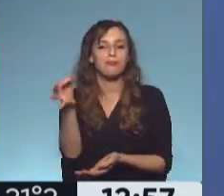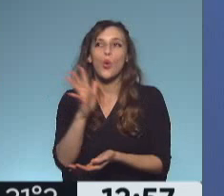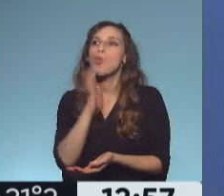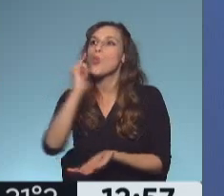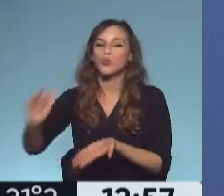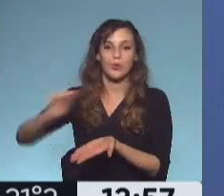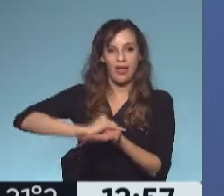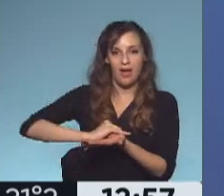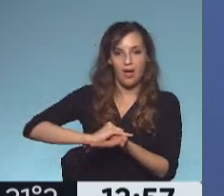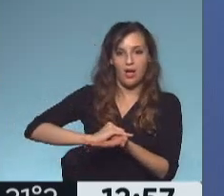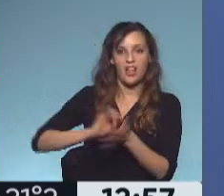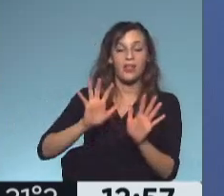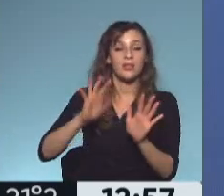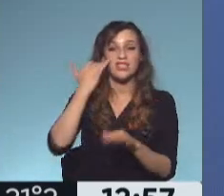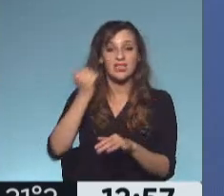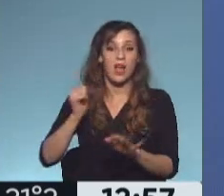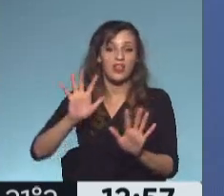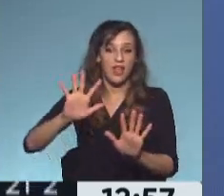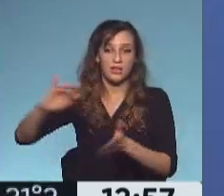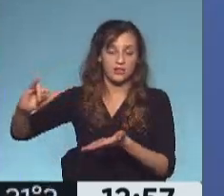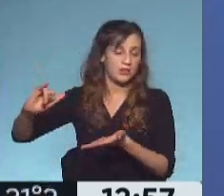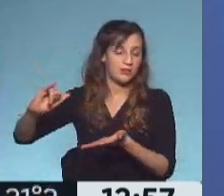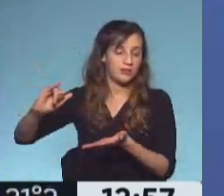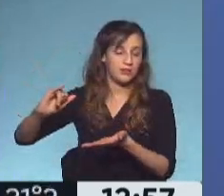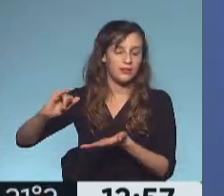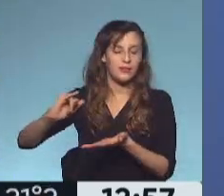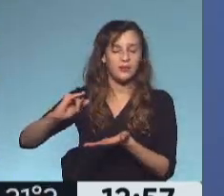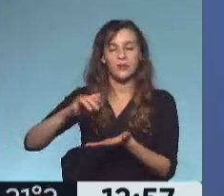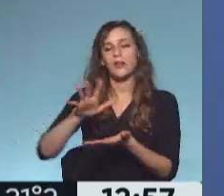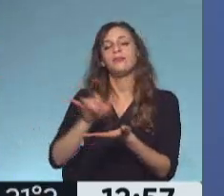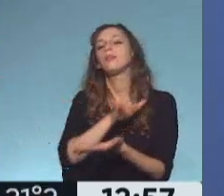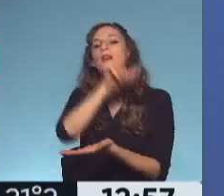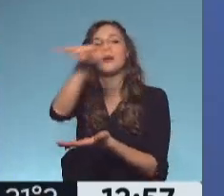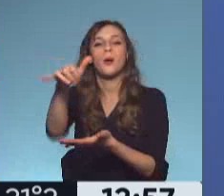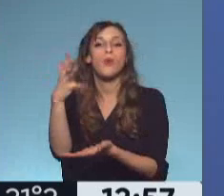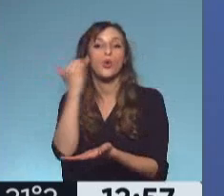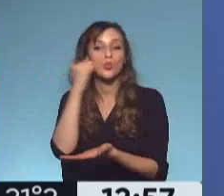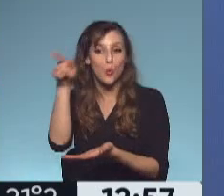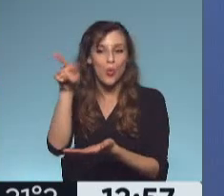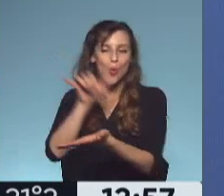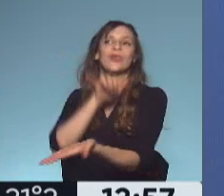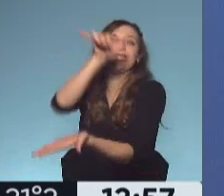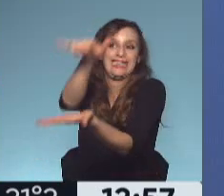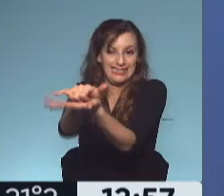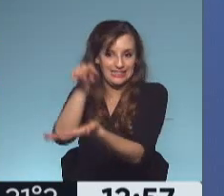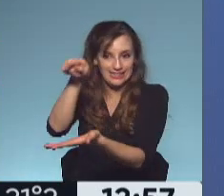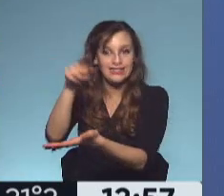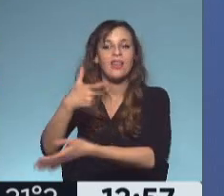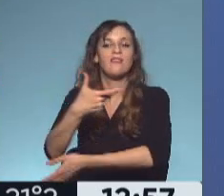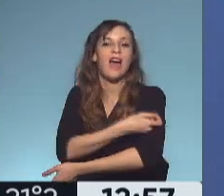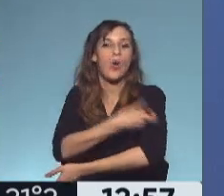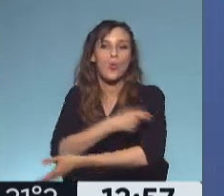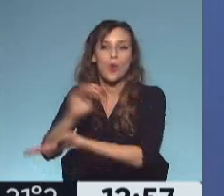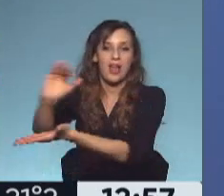ahora próximo ya a aterrizar a las 11 de la noche de Moscú. Va a cargar vacunas, como les decimos, muchas veces